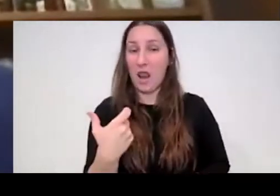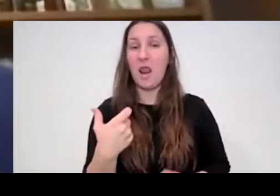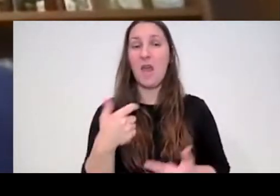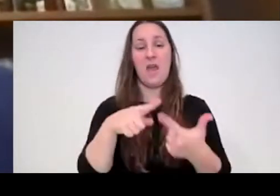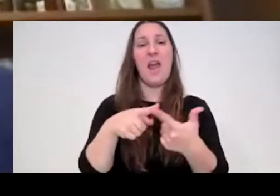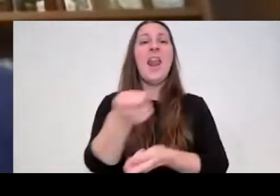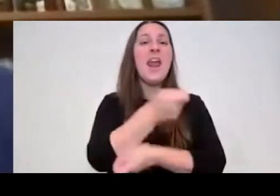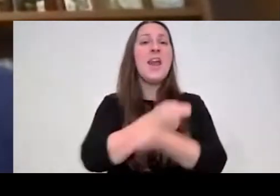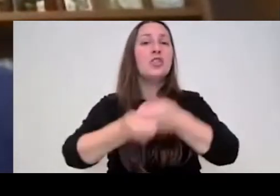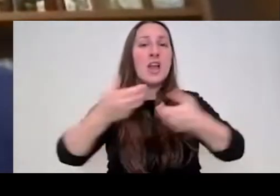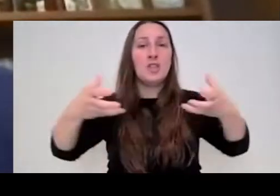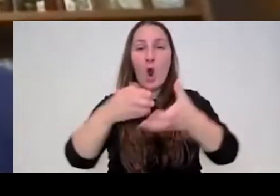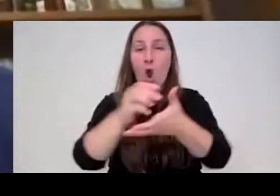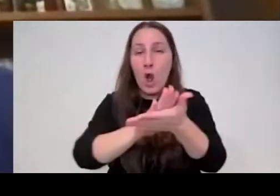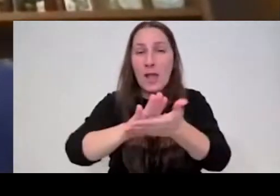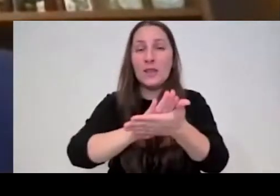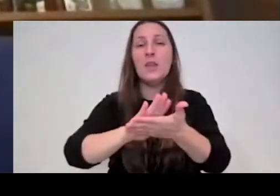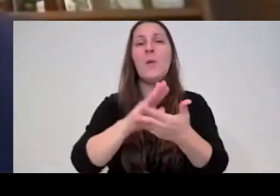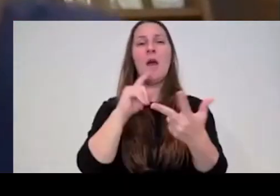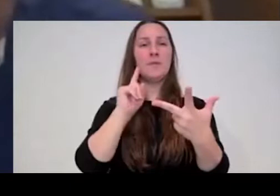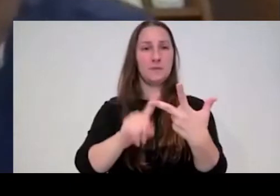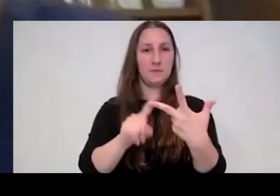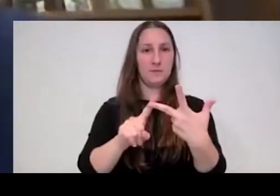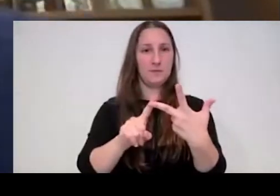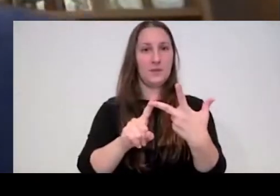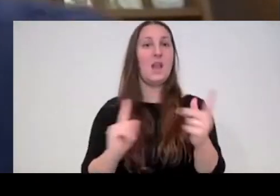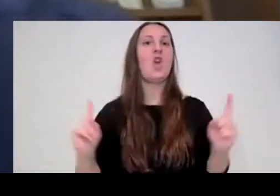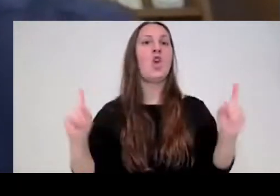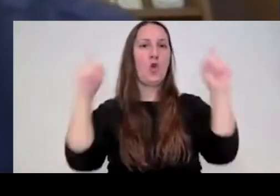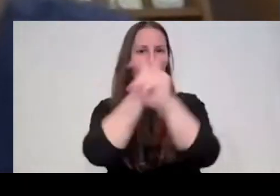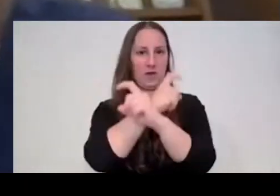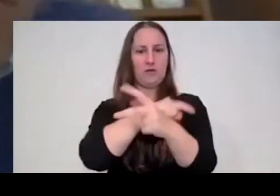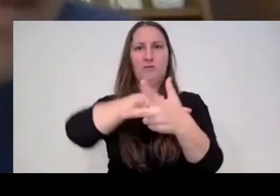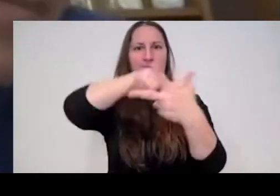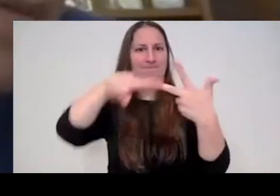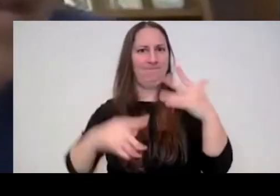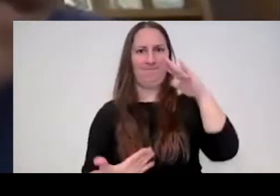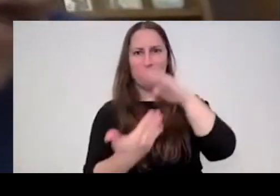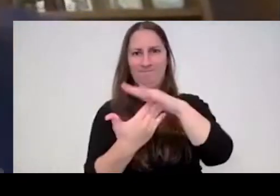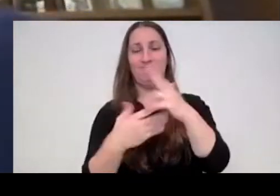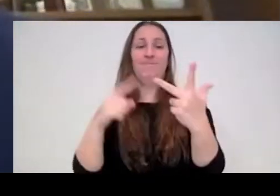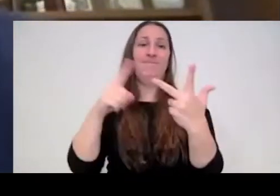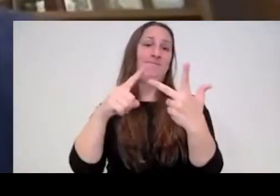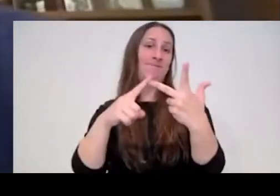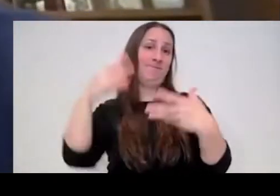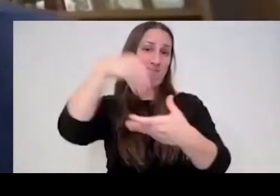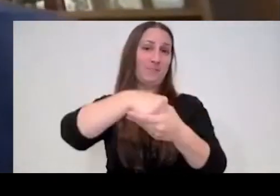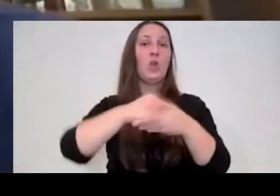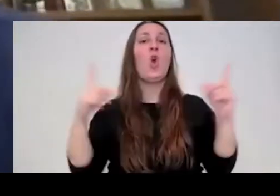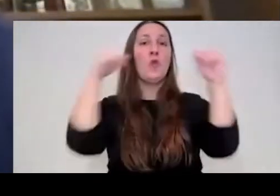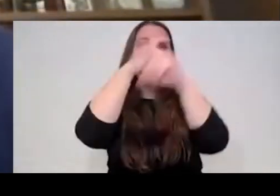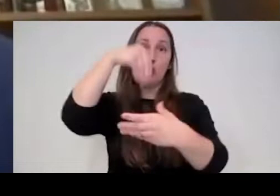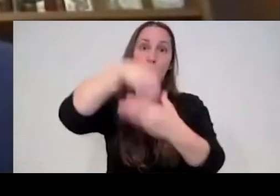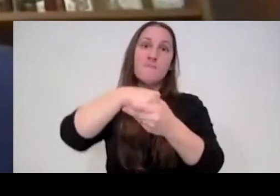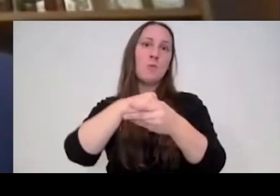negociación colectiva y el conflicto, ¿no? Dentro del conflicto, lo más emblemático, la huelga, pero el conflicto en general,